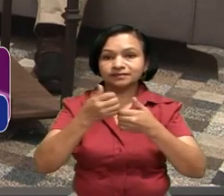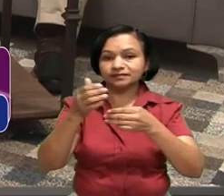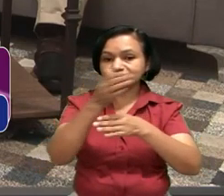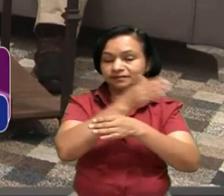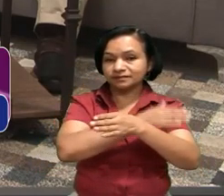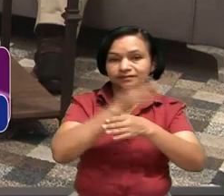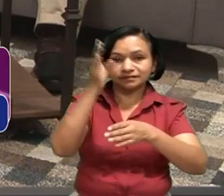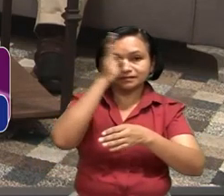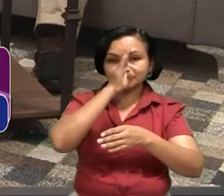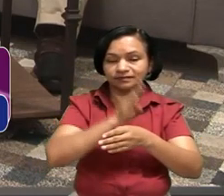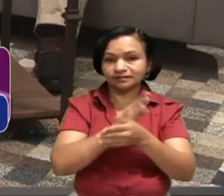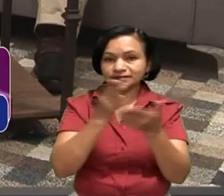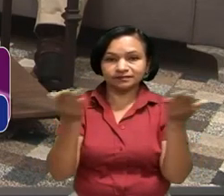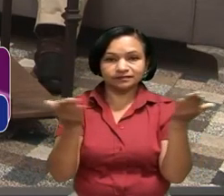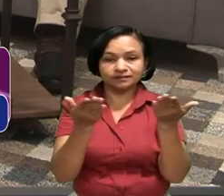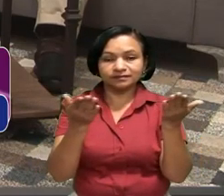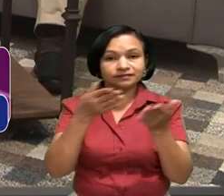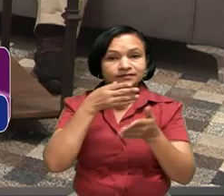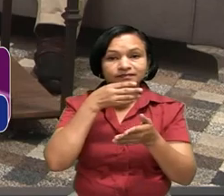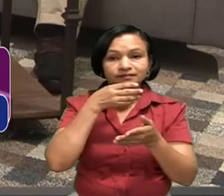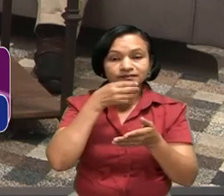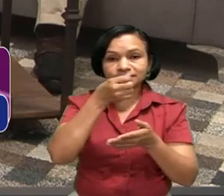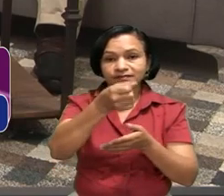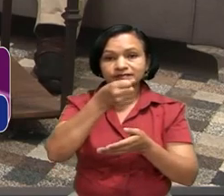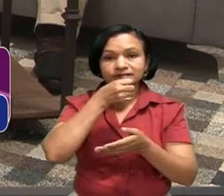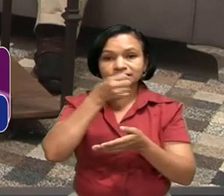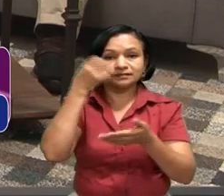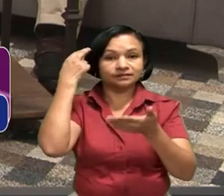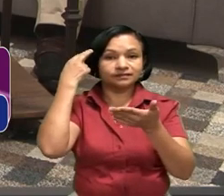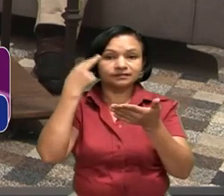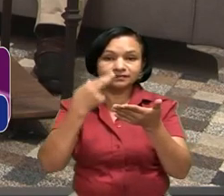se había visto en el periodismo recuerdo